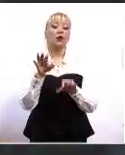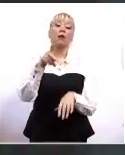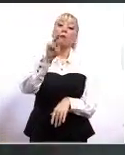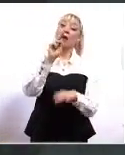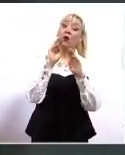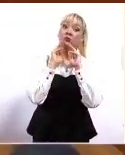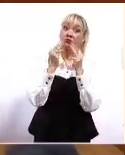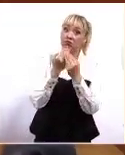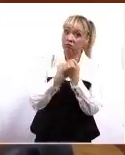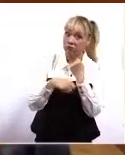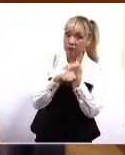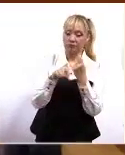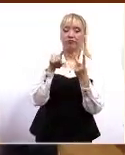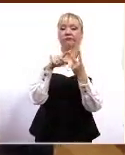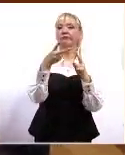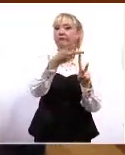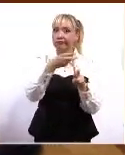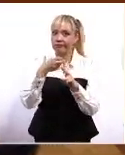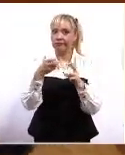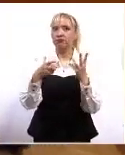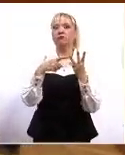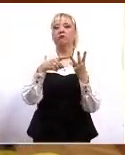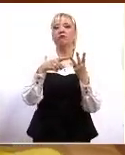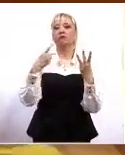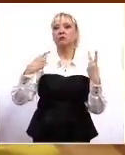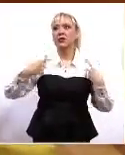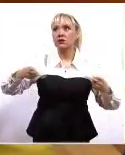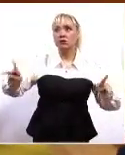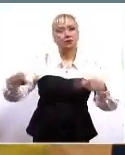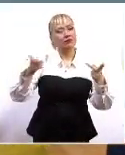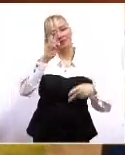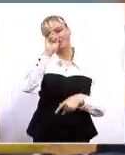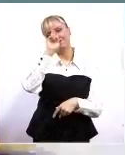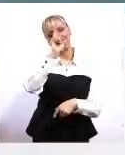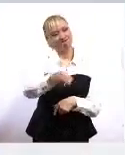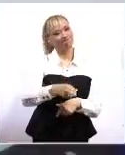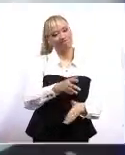delincuencia organizada, secuestro y trata de personas.